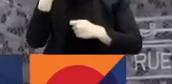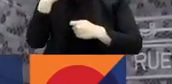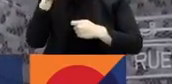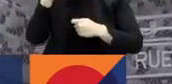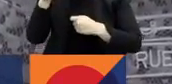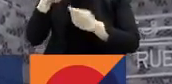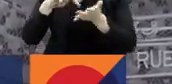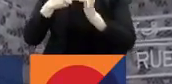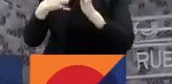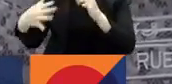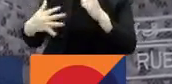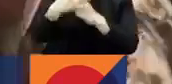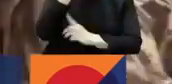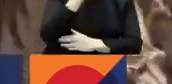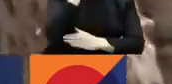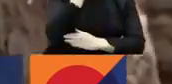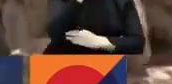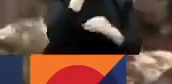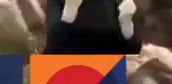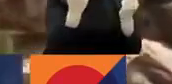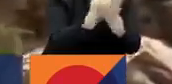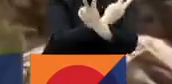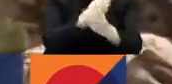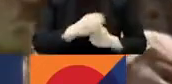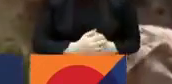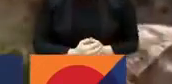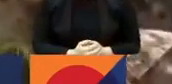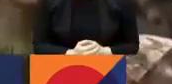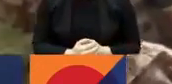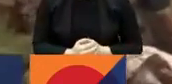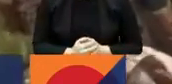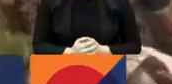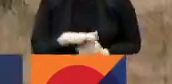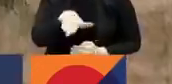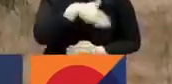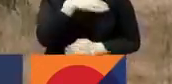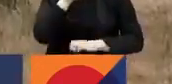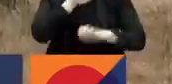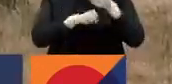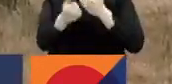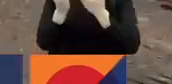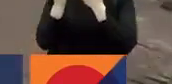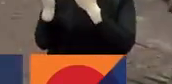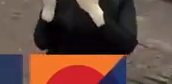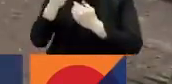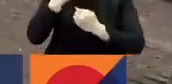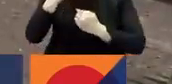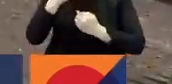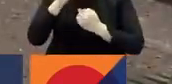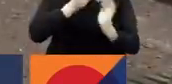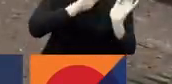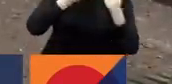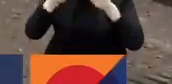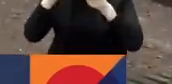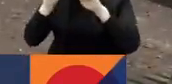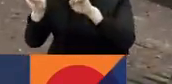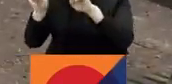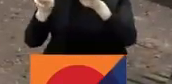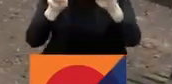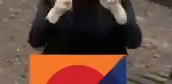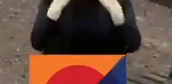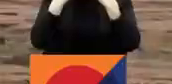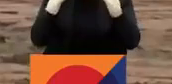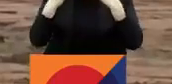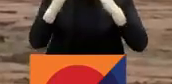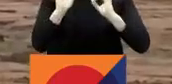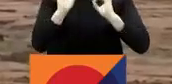la violencia en Colombia. Durante el ejercicio que, según el ministro Diego Molano, es rutinario, se realizó una demostración de las capacidades